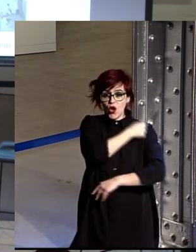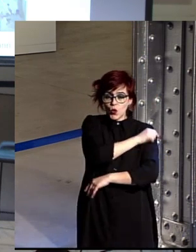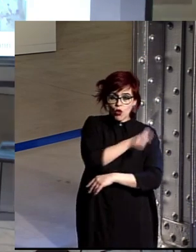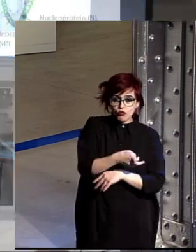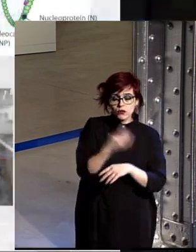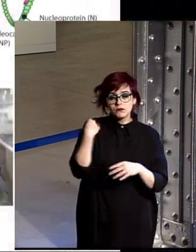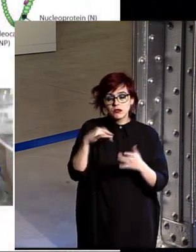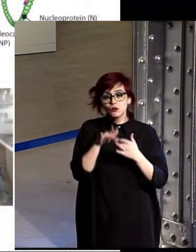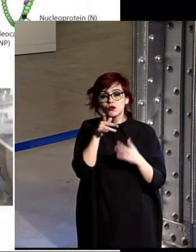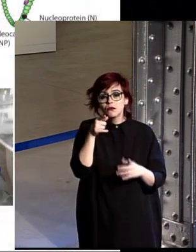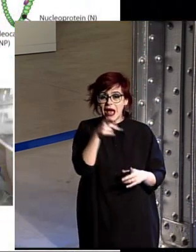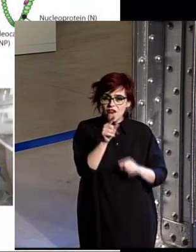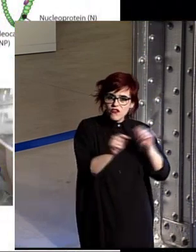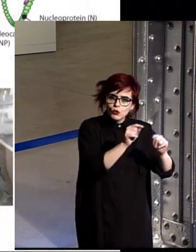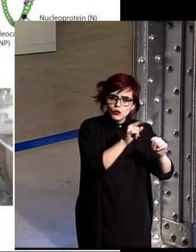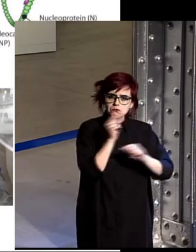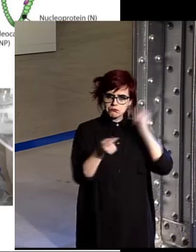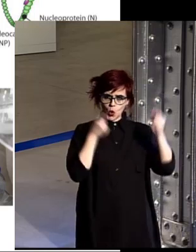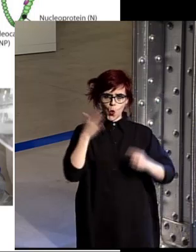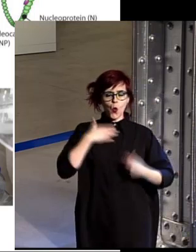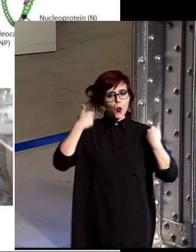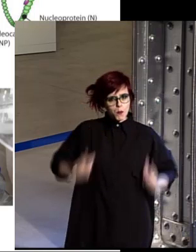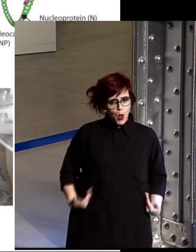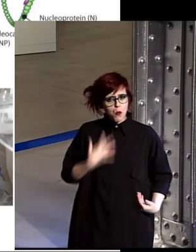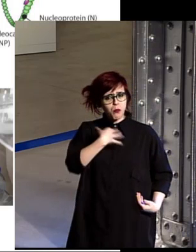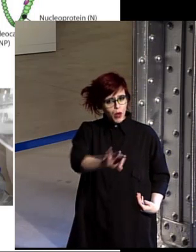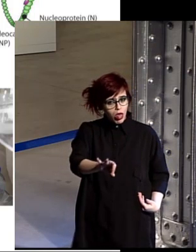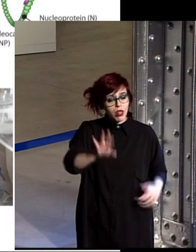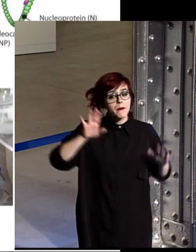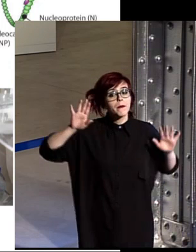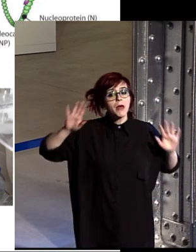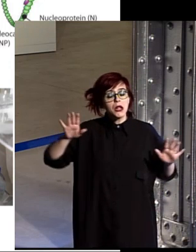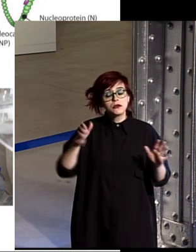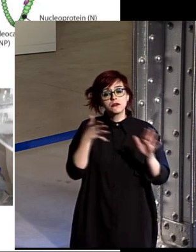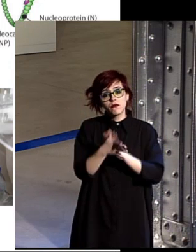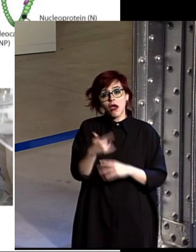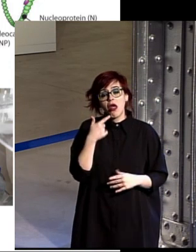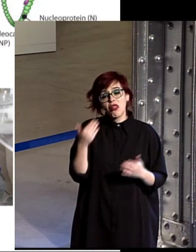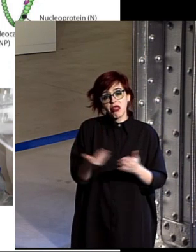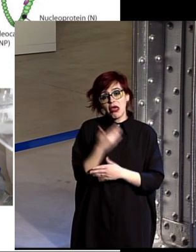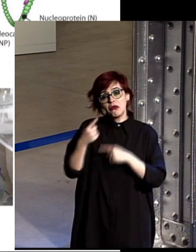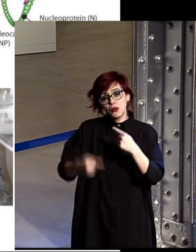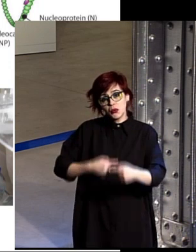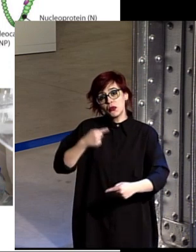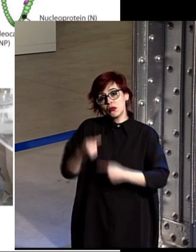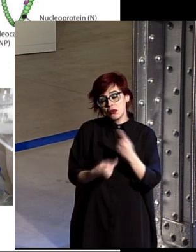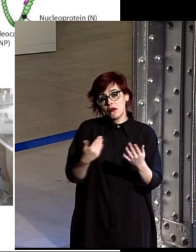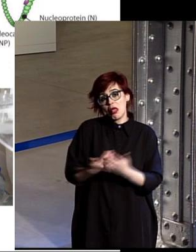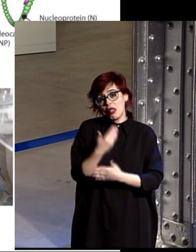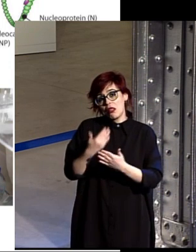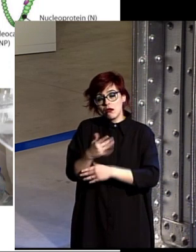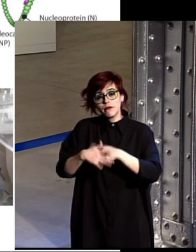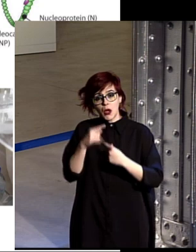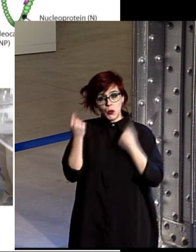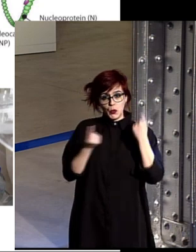era en un VSV. Este virus sí que nos infecta a nosotros. Y nos infecta a nosotros, lo que pasa es que está unos días infectándonos y no nos causa mayor infección.